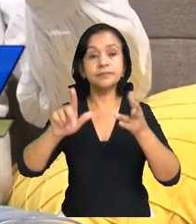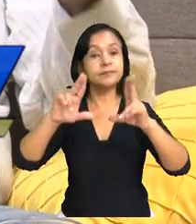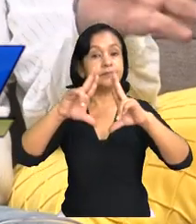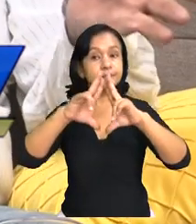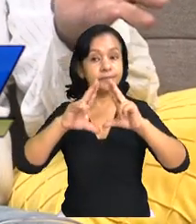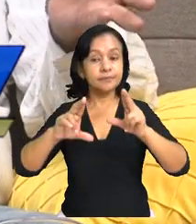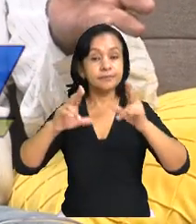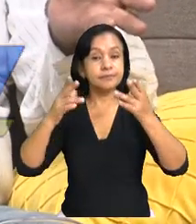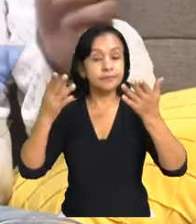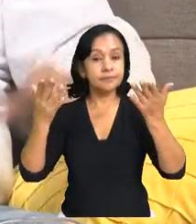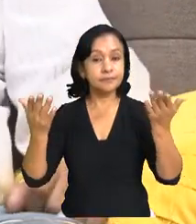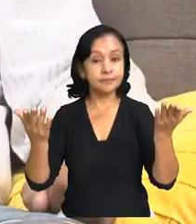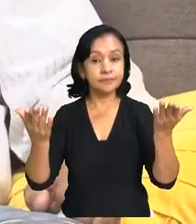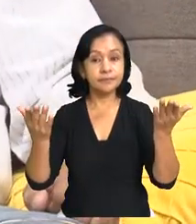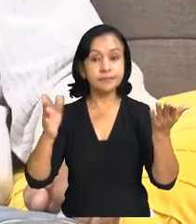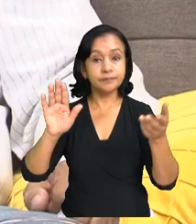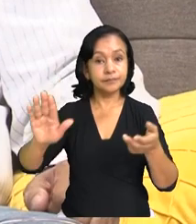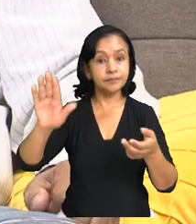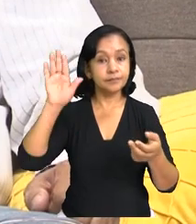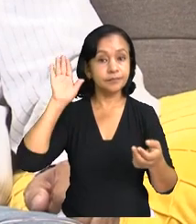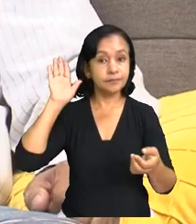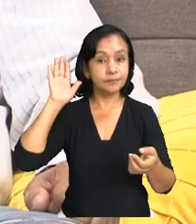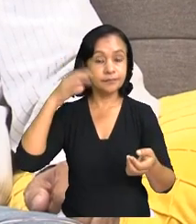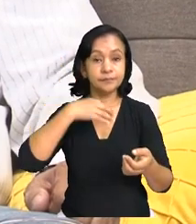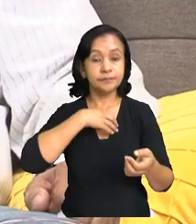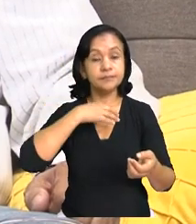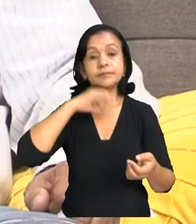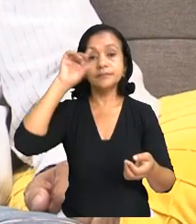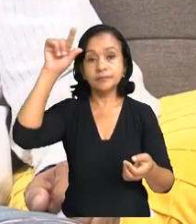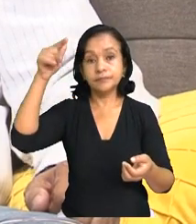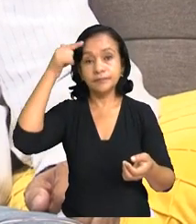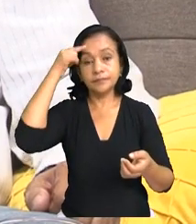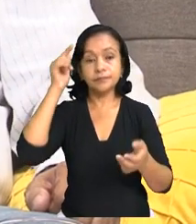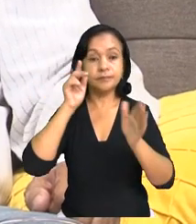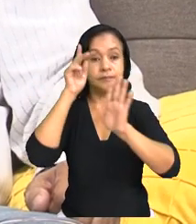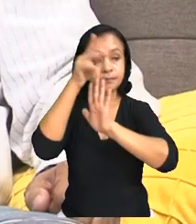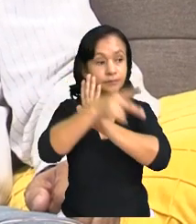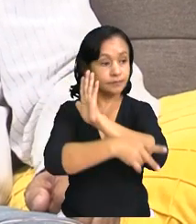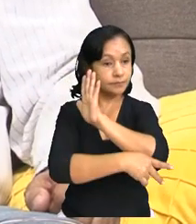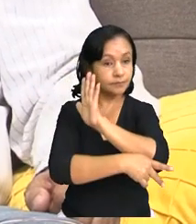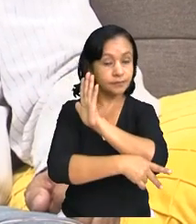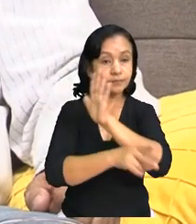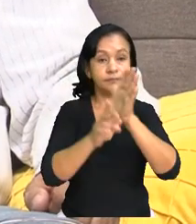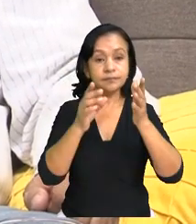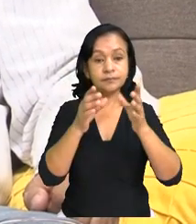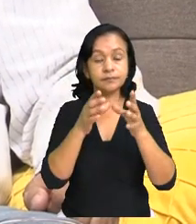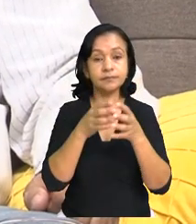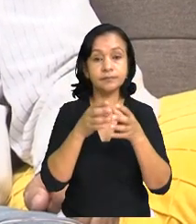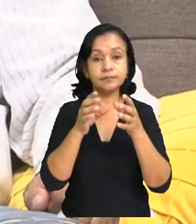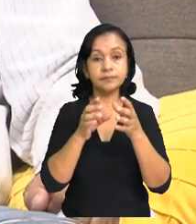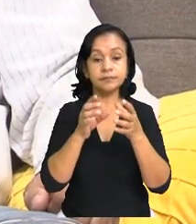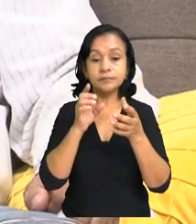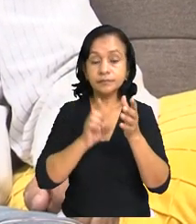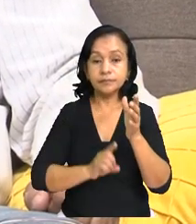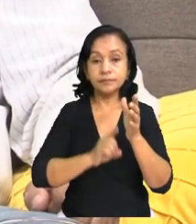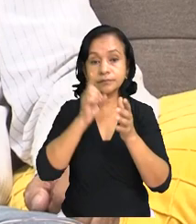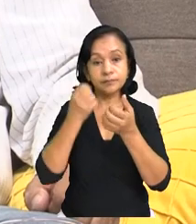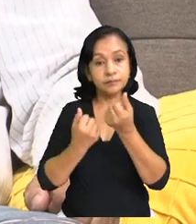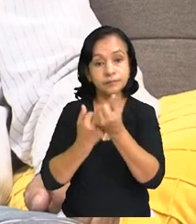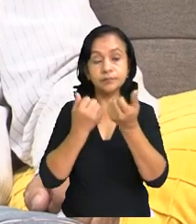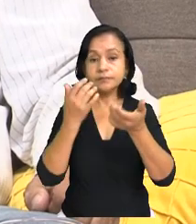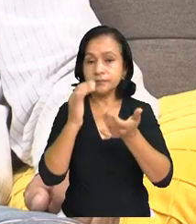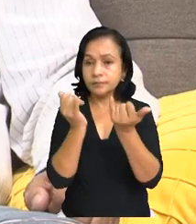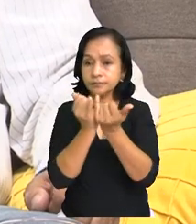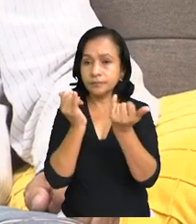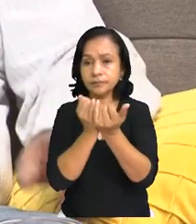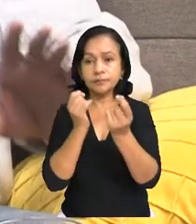es compatible con un compromiso que tiene el gobierno a nivel mundial con los llamados Objetivos de Desarrollo Sostenible, que se plantea en una cosa parecida,